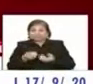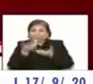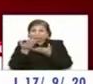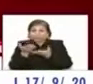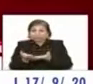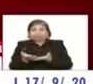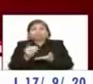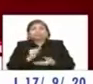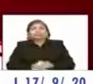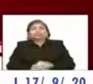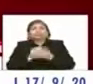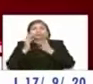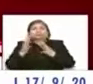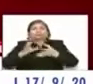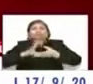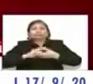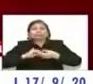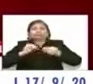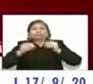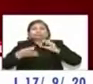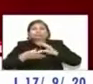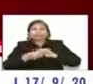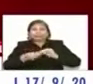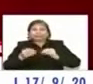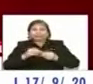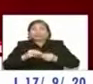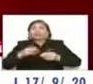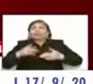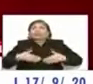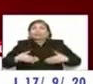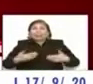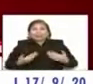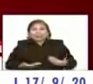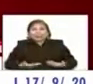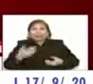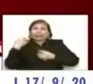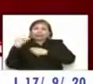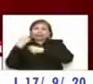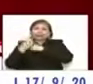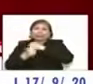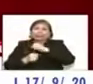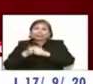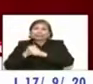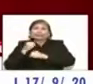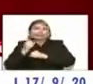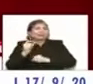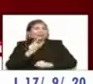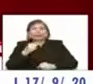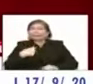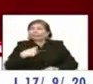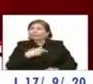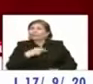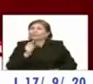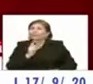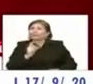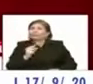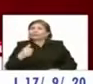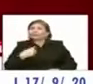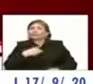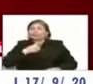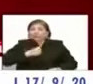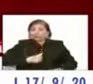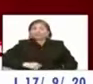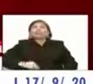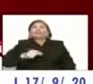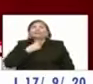legado, un legado histórico que nos va a permitir en los años, quizás ya no nosotros, sino nuestros hijos,